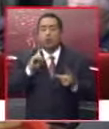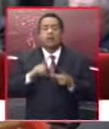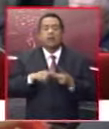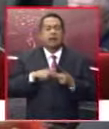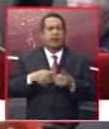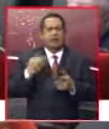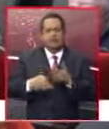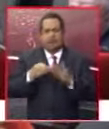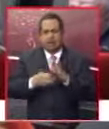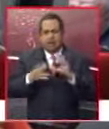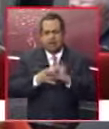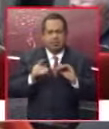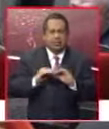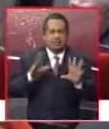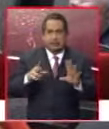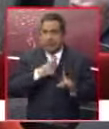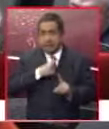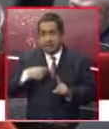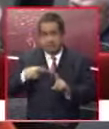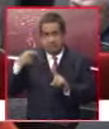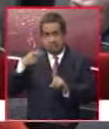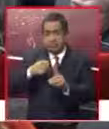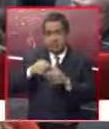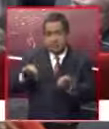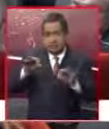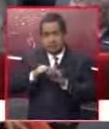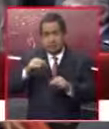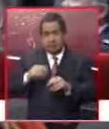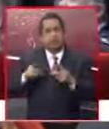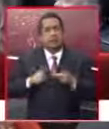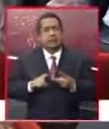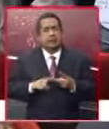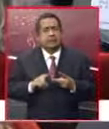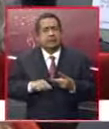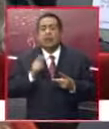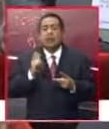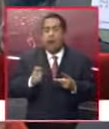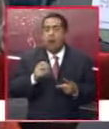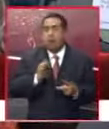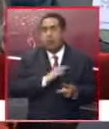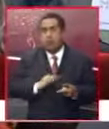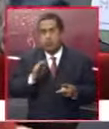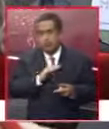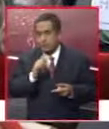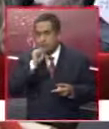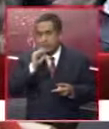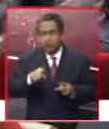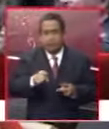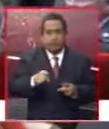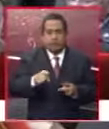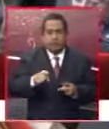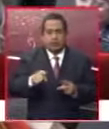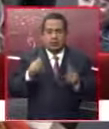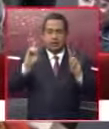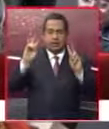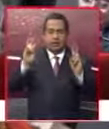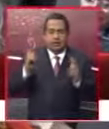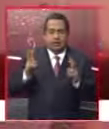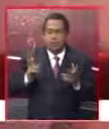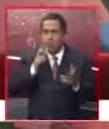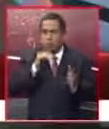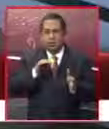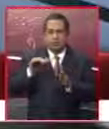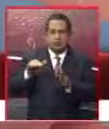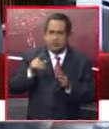tenemos pendiente, que sería también prioridad para, en segundo lugar, podría ser también todo el tema verde, no lo podemos